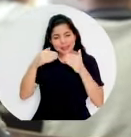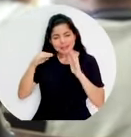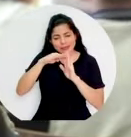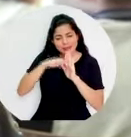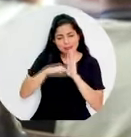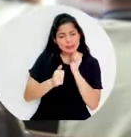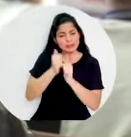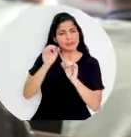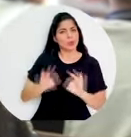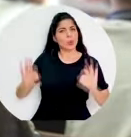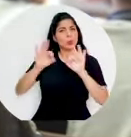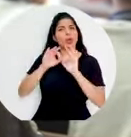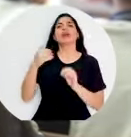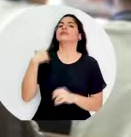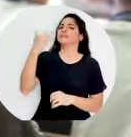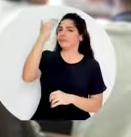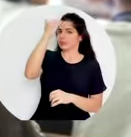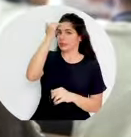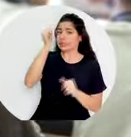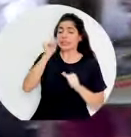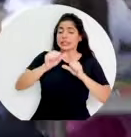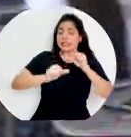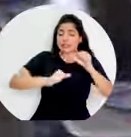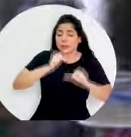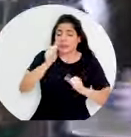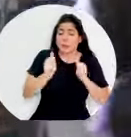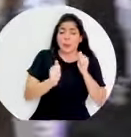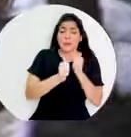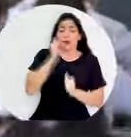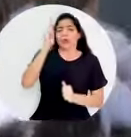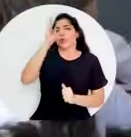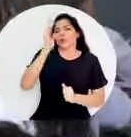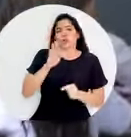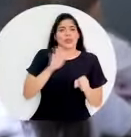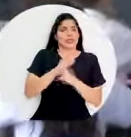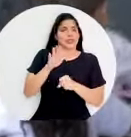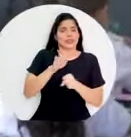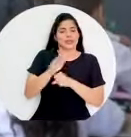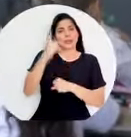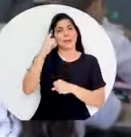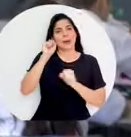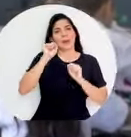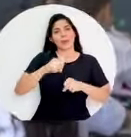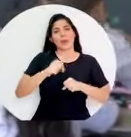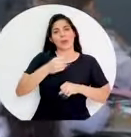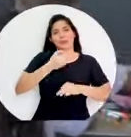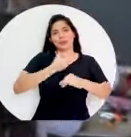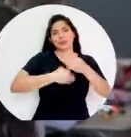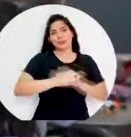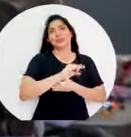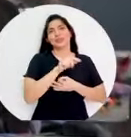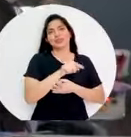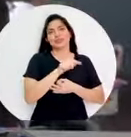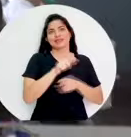en contenidos claves. Sabemos que el mayor de nuestros esfuerzos nunca será suficiente para sustituir la presencia